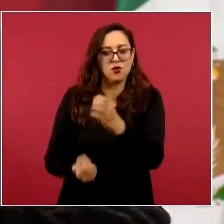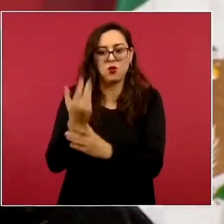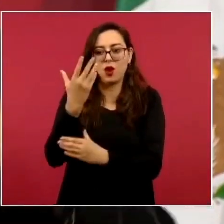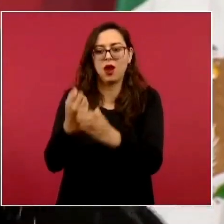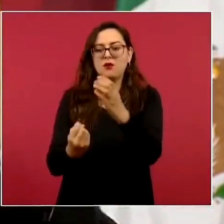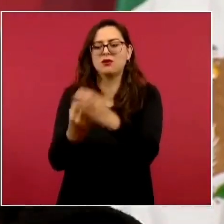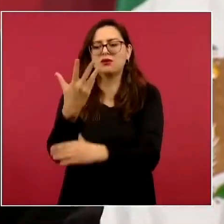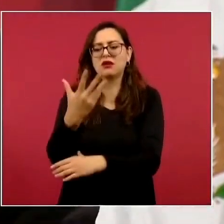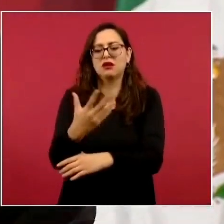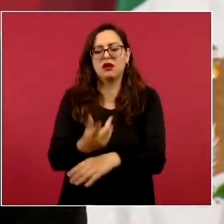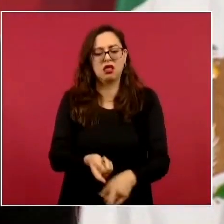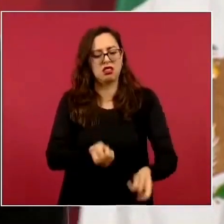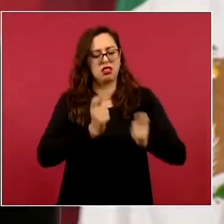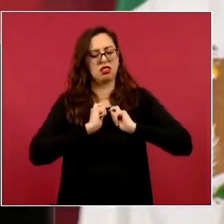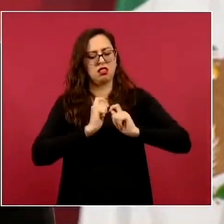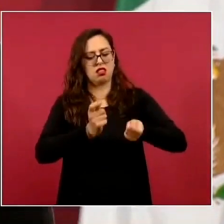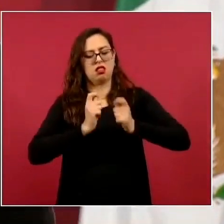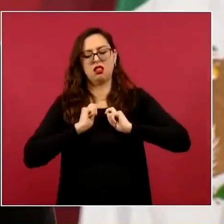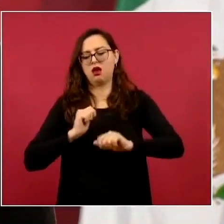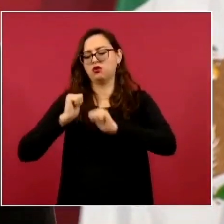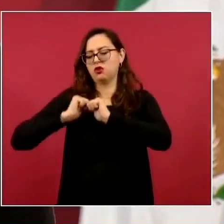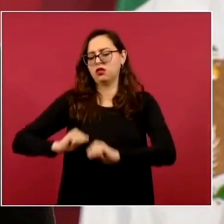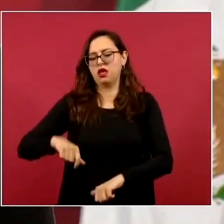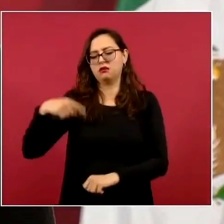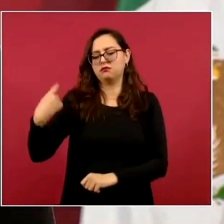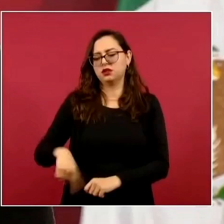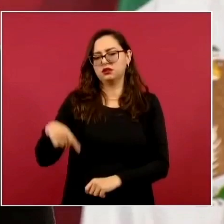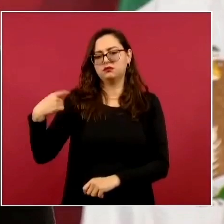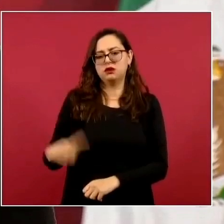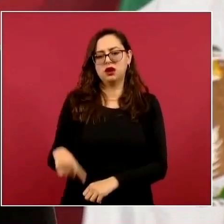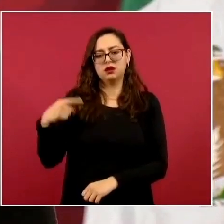no es ocupar cargos,